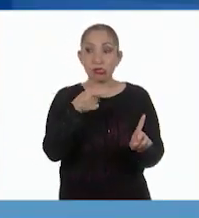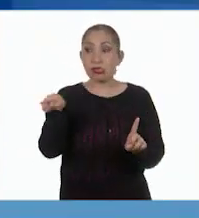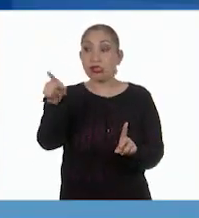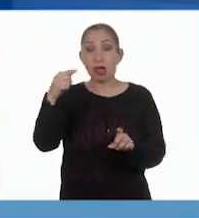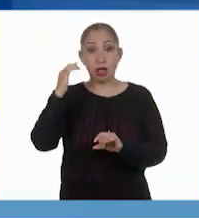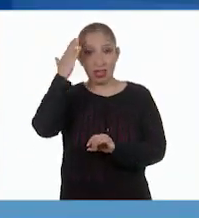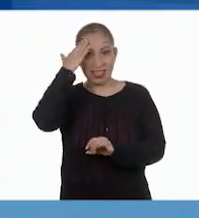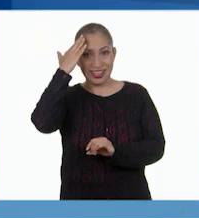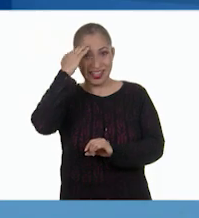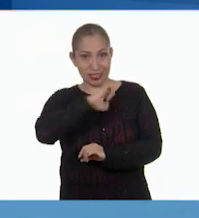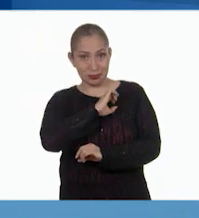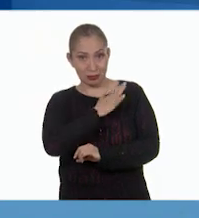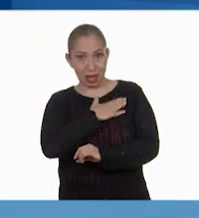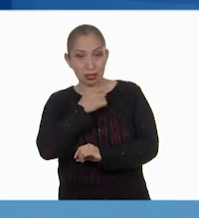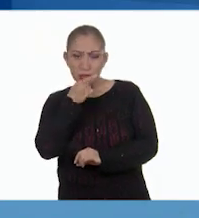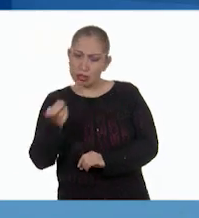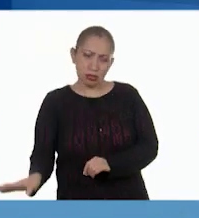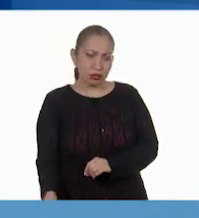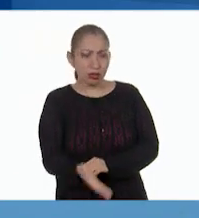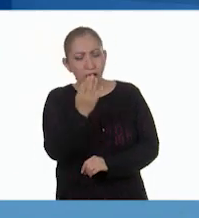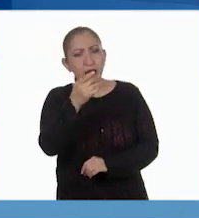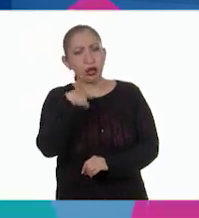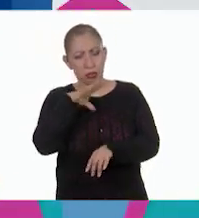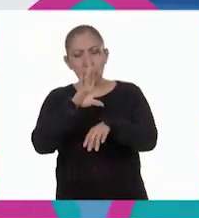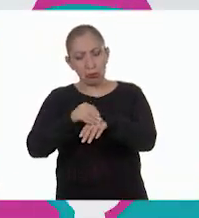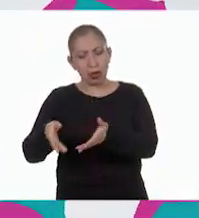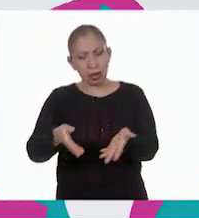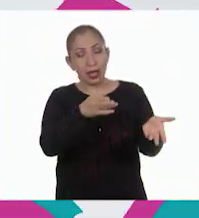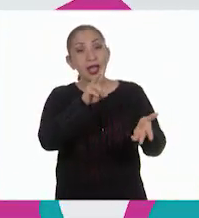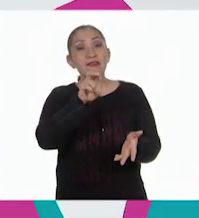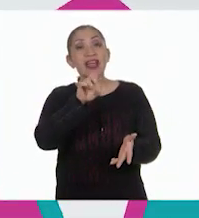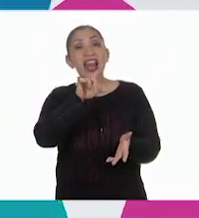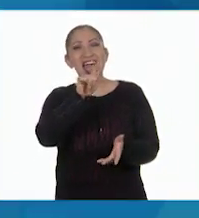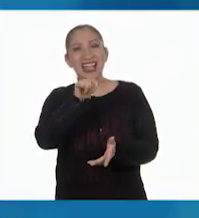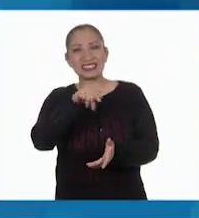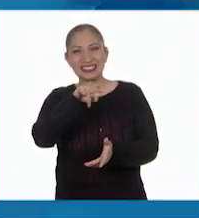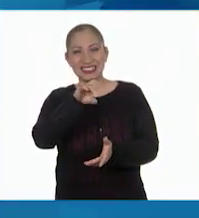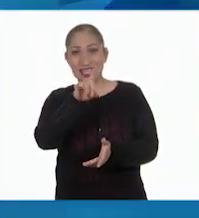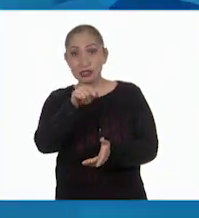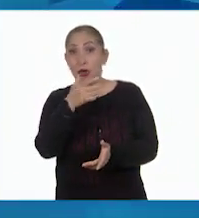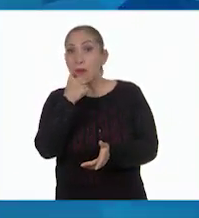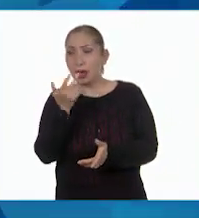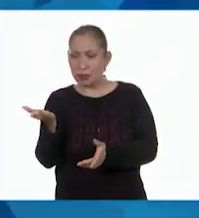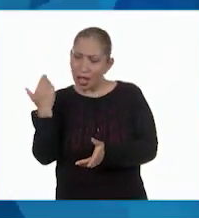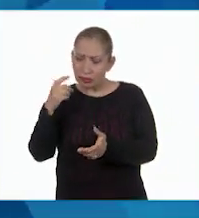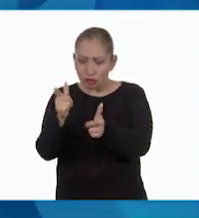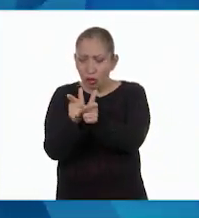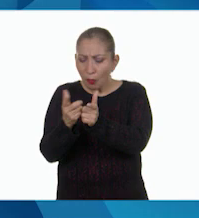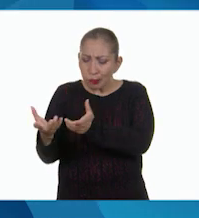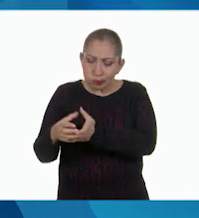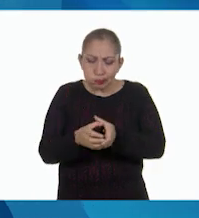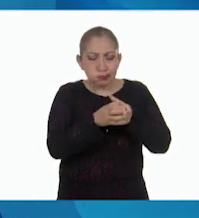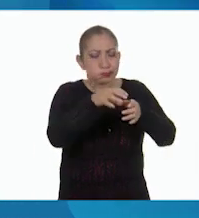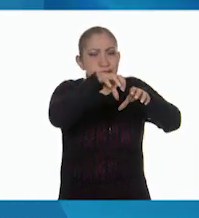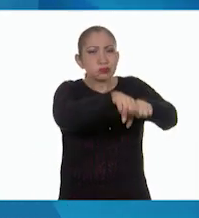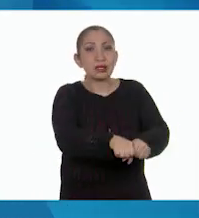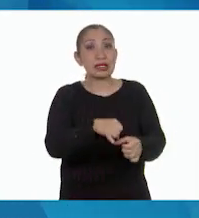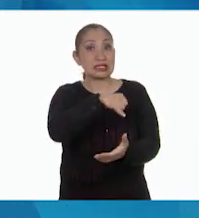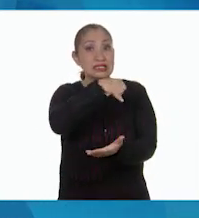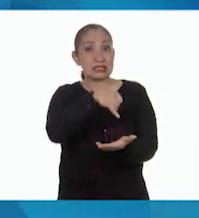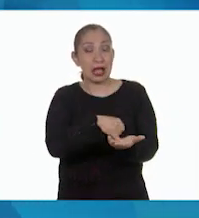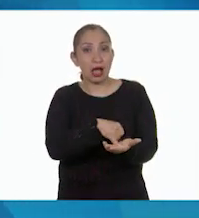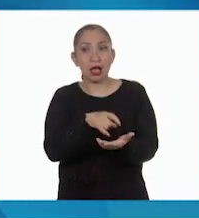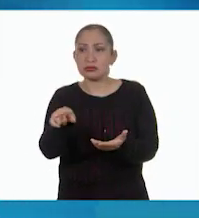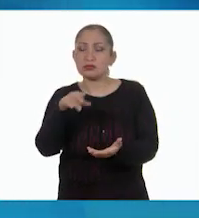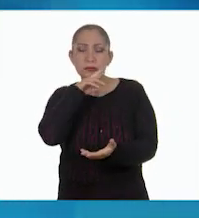las autoridades españolas, quienes le habían dado permiso a Velázquez de juntar hombres para ir a conquistar esa isla. Lo cual